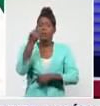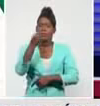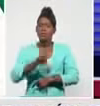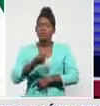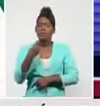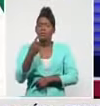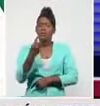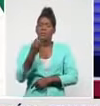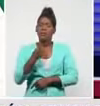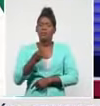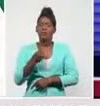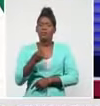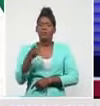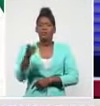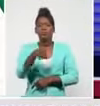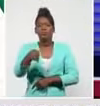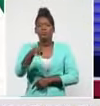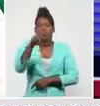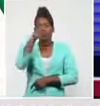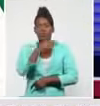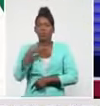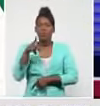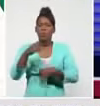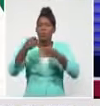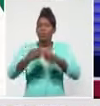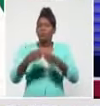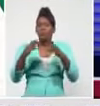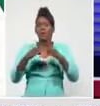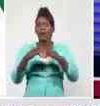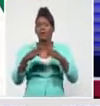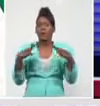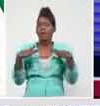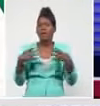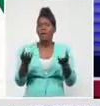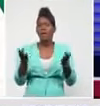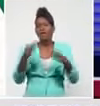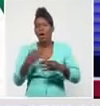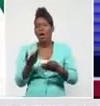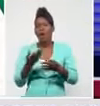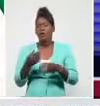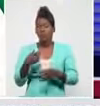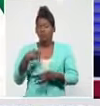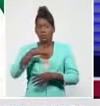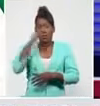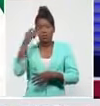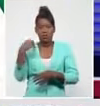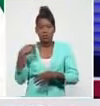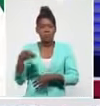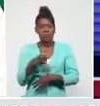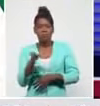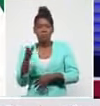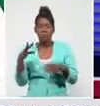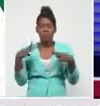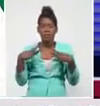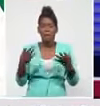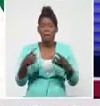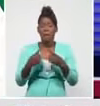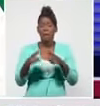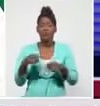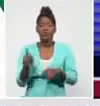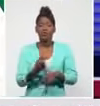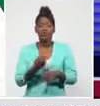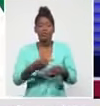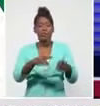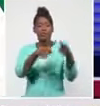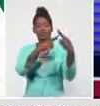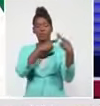veo. Y, digamos, el equipo básico de salud tiene una responsabilidad